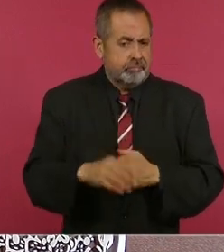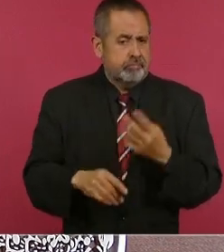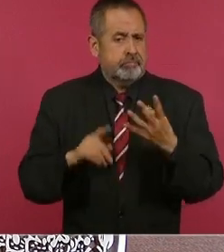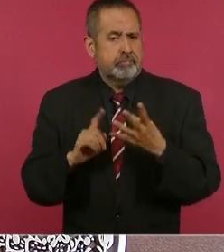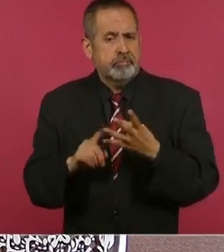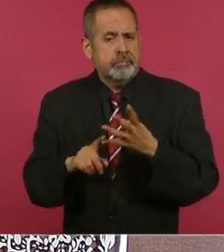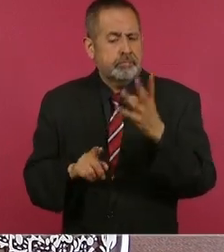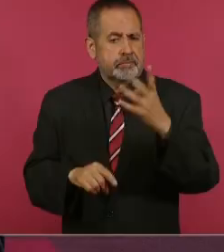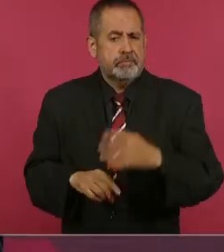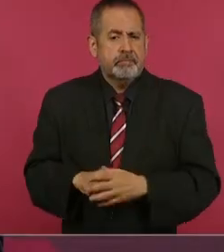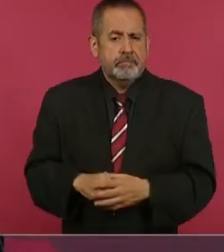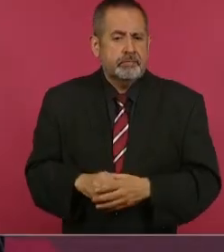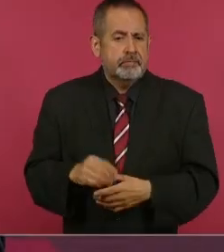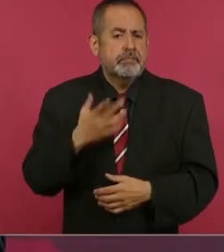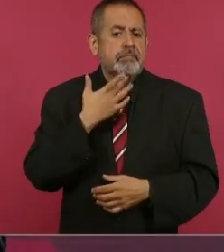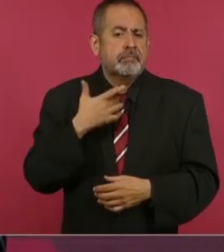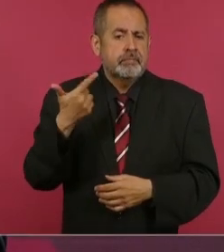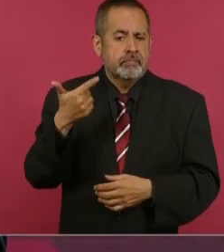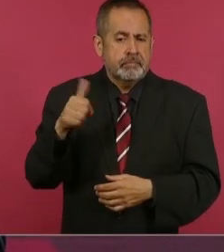4, gas,